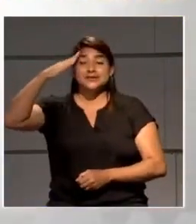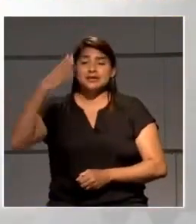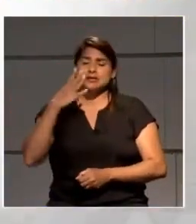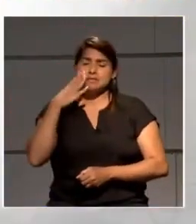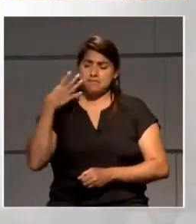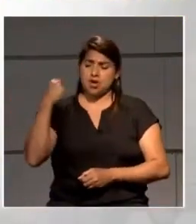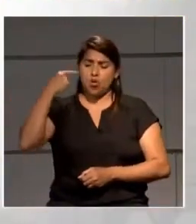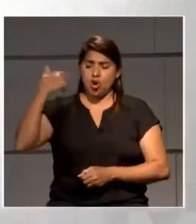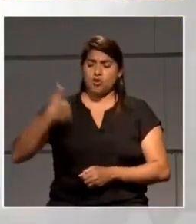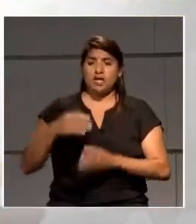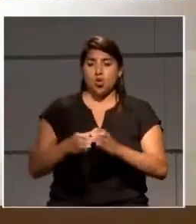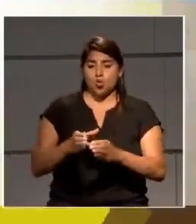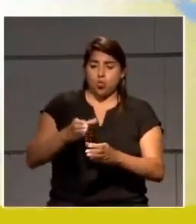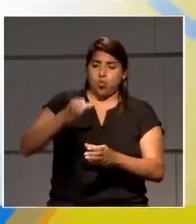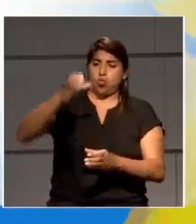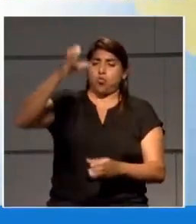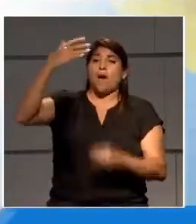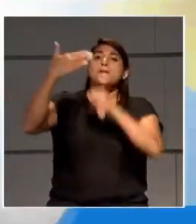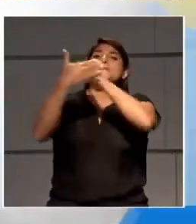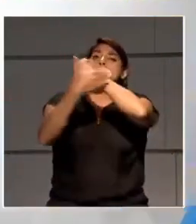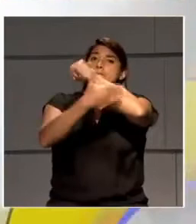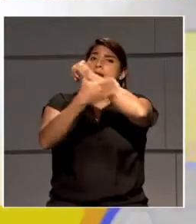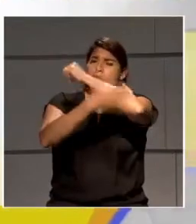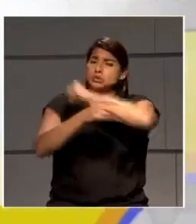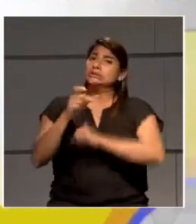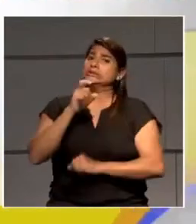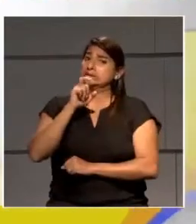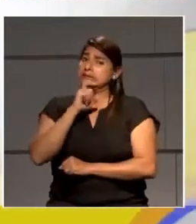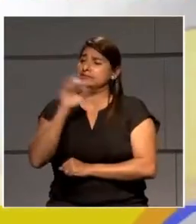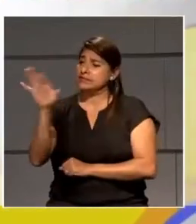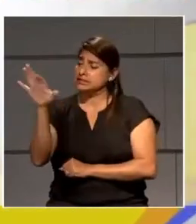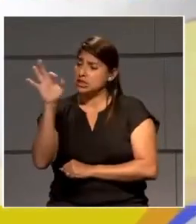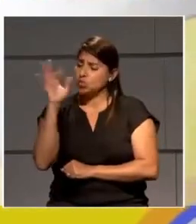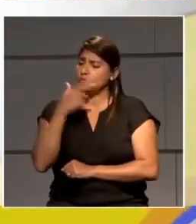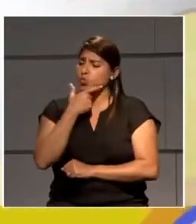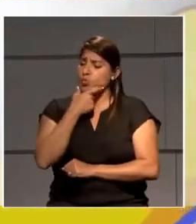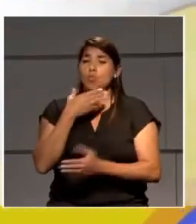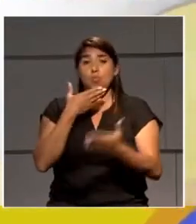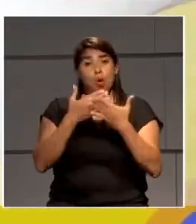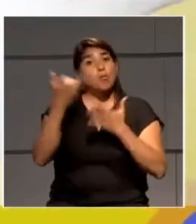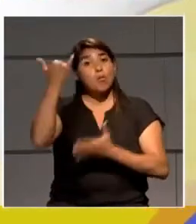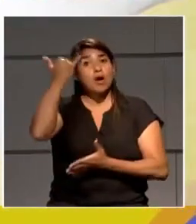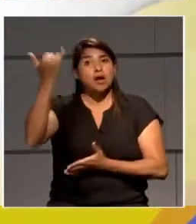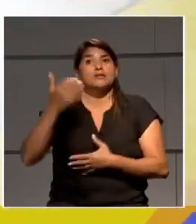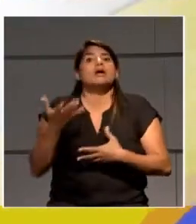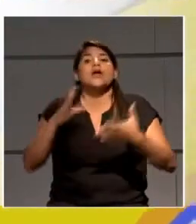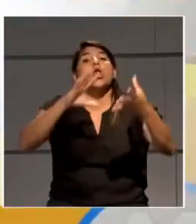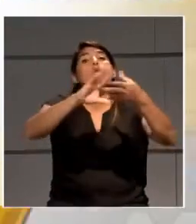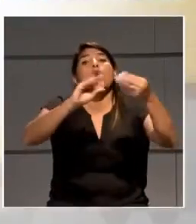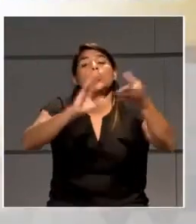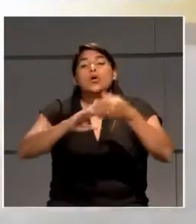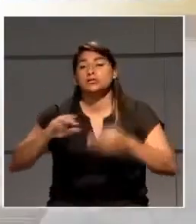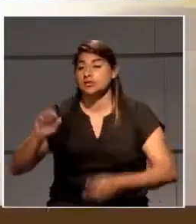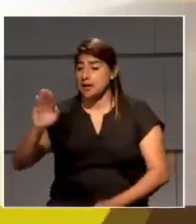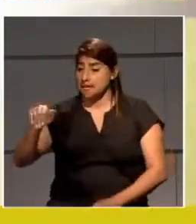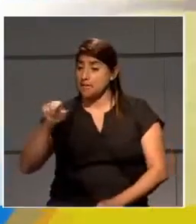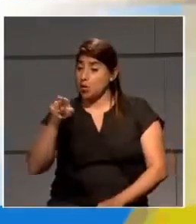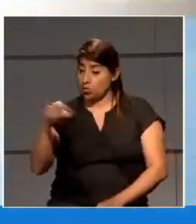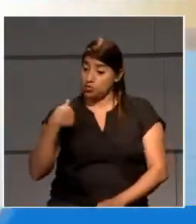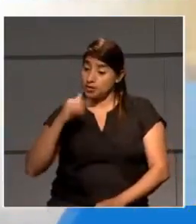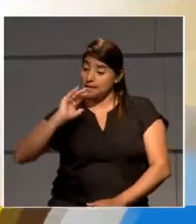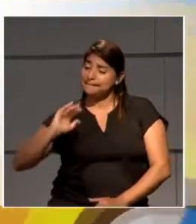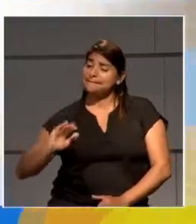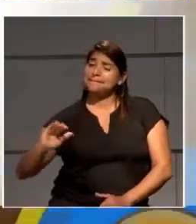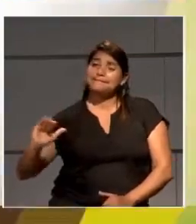en madera y obviamente cuesta un poquito conseguirlos. Y me parece súper buena idea. Y le iba a contar a Plug que cuando yo estaba